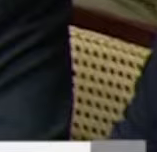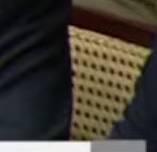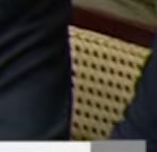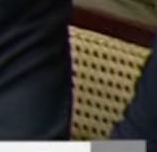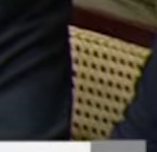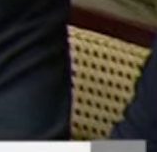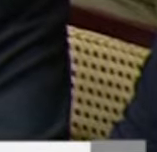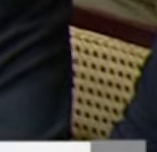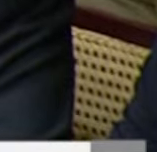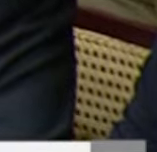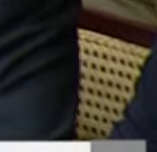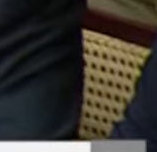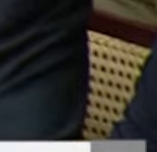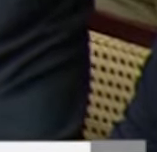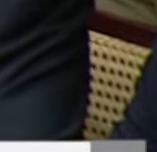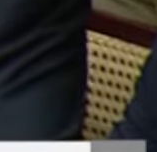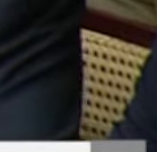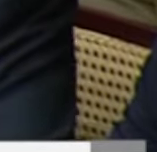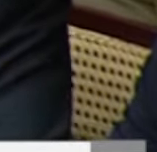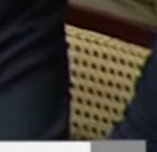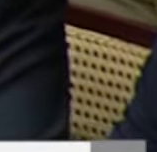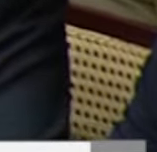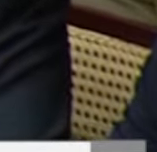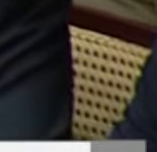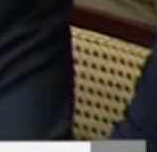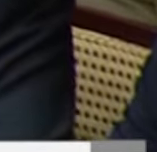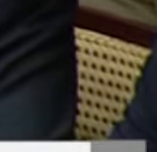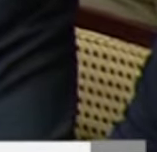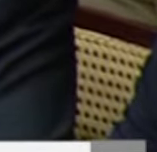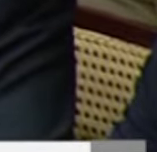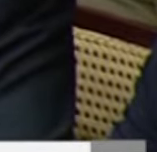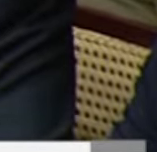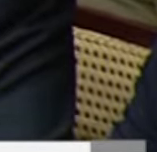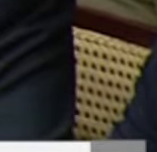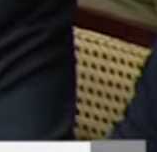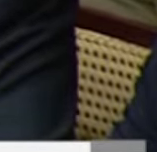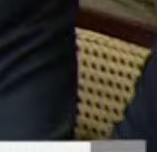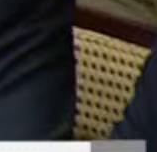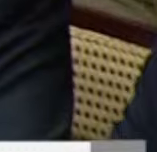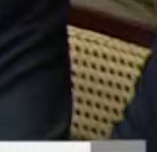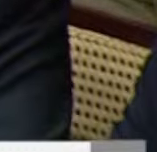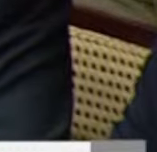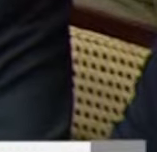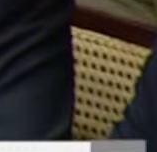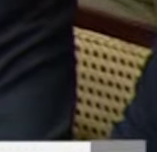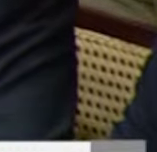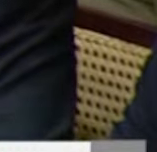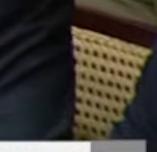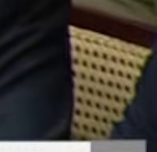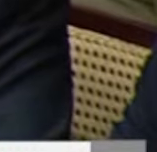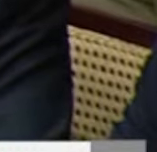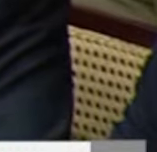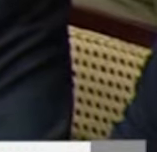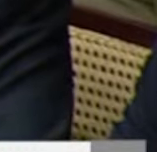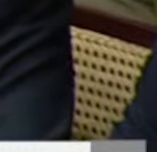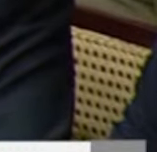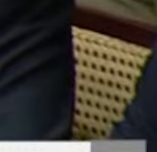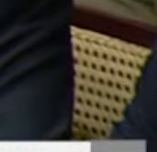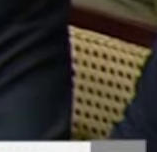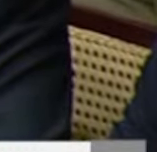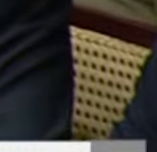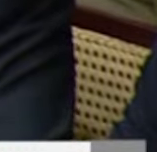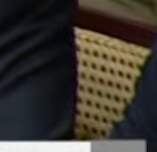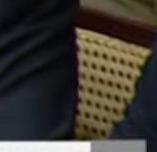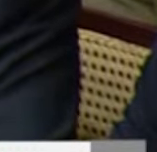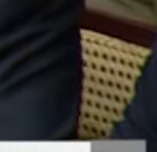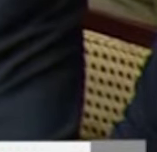Justicia no puede dejar de operar esto Solo conviene a todos aquellos que son investigados pues